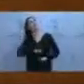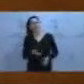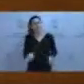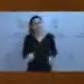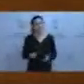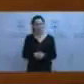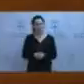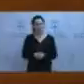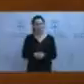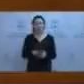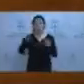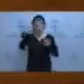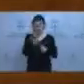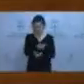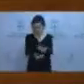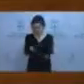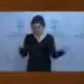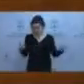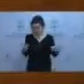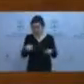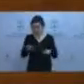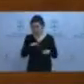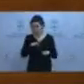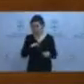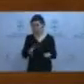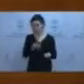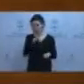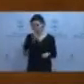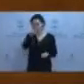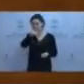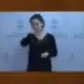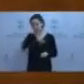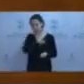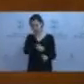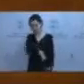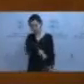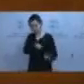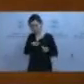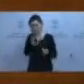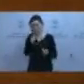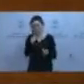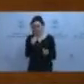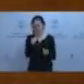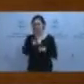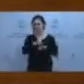Yo no respeto a esa Cámara. ¿Cómo tiene vergüenza de decirme a mí que yo no respeto esta Cámara?